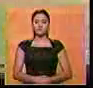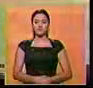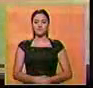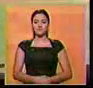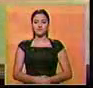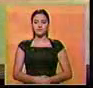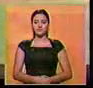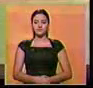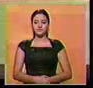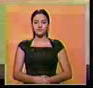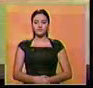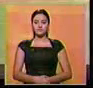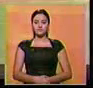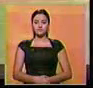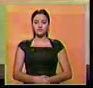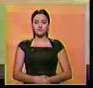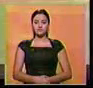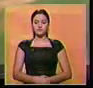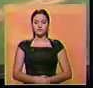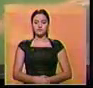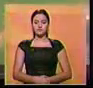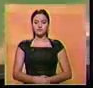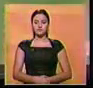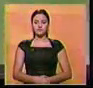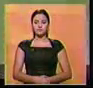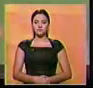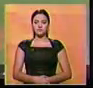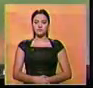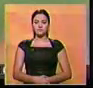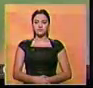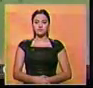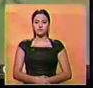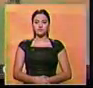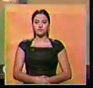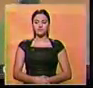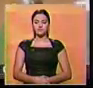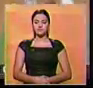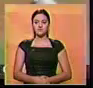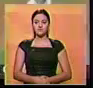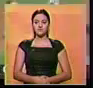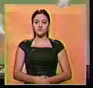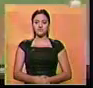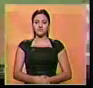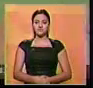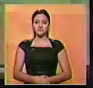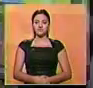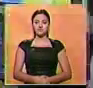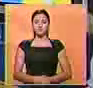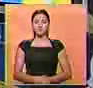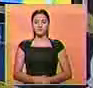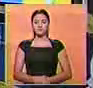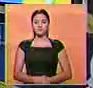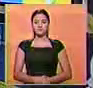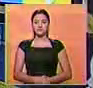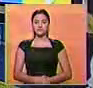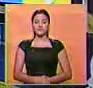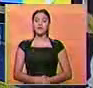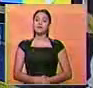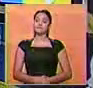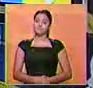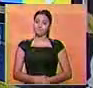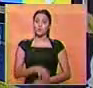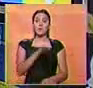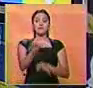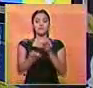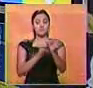Y Jacoby Ellsbury. Lee ahora ante Jason Bay con la pizarra empatada, no más. Bay con ese imparable que se iba al central. Bien, como